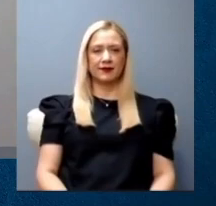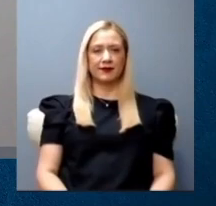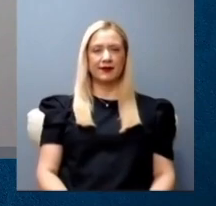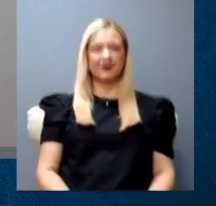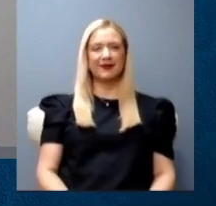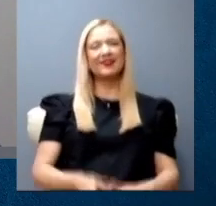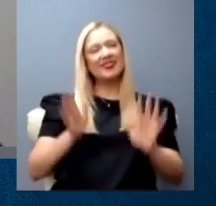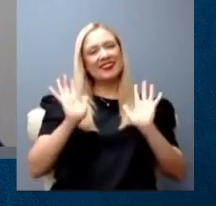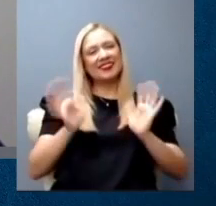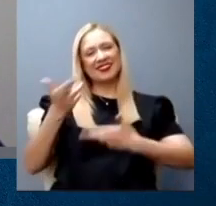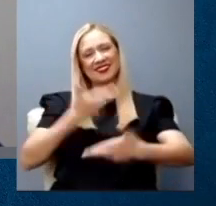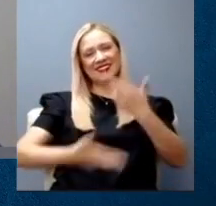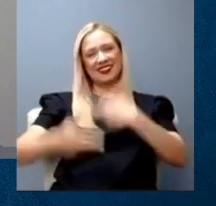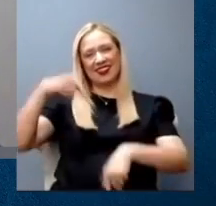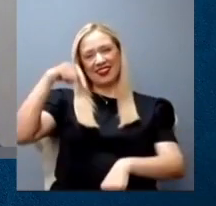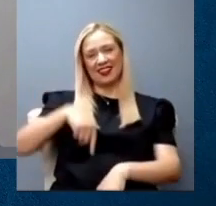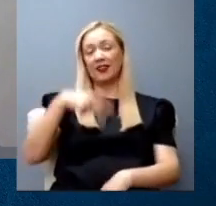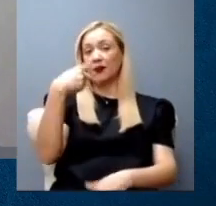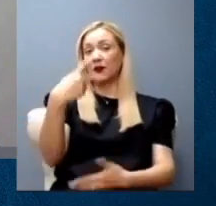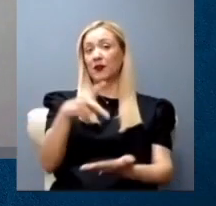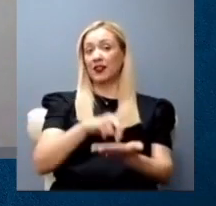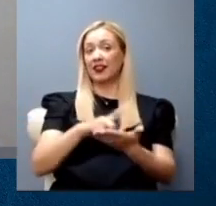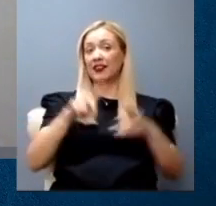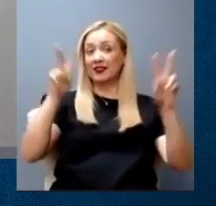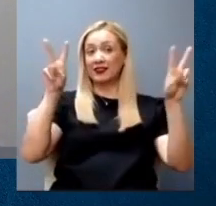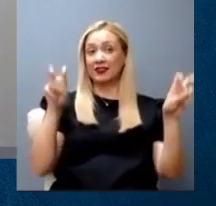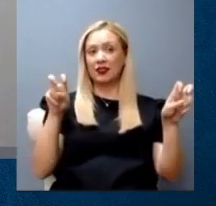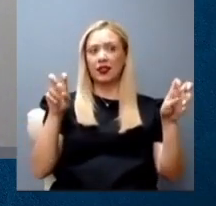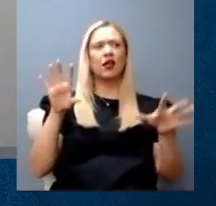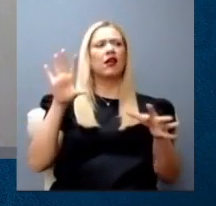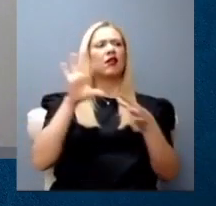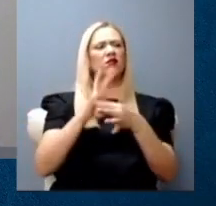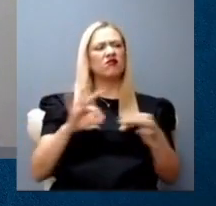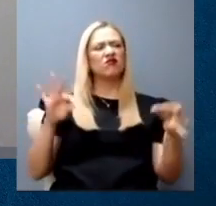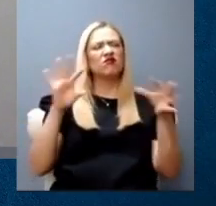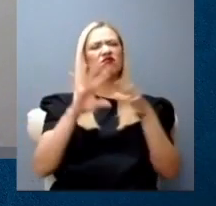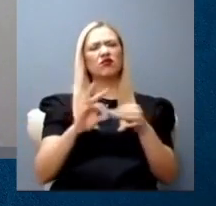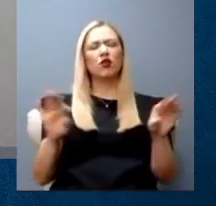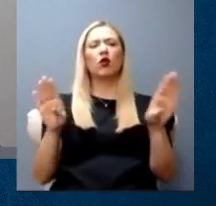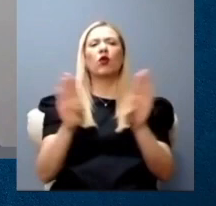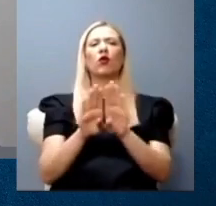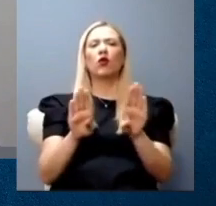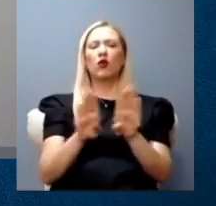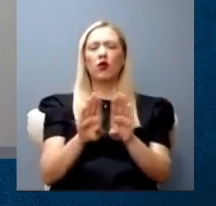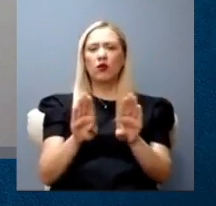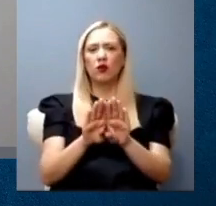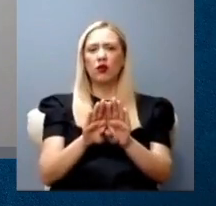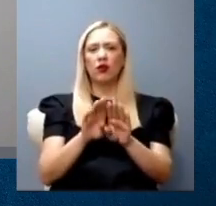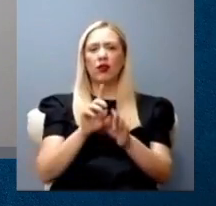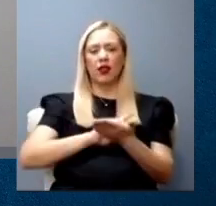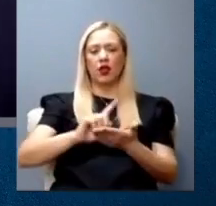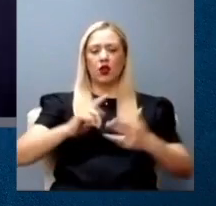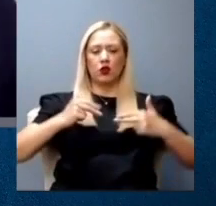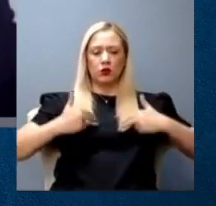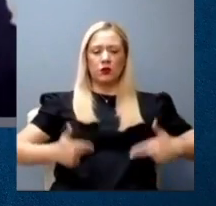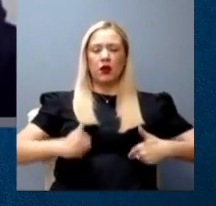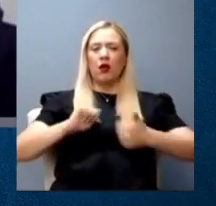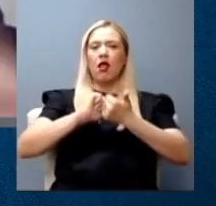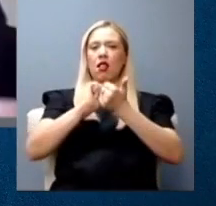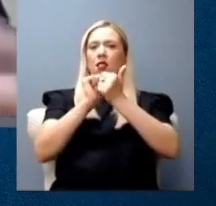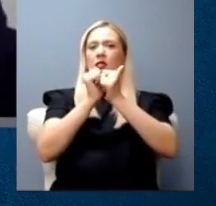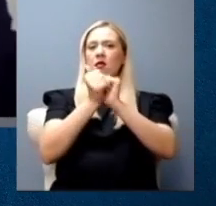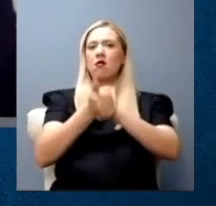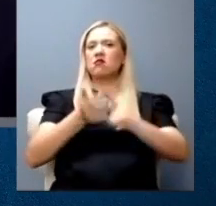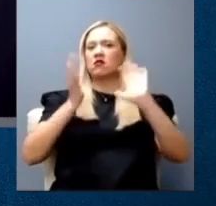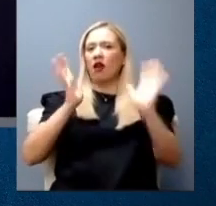Ya estamos de regreso en su programa Tus Derechos. Estamos platicando sobre el proceso de internacionalización de los derechos humanos. Nuria, me